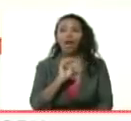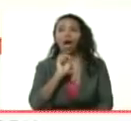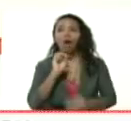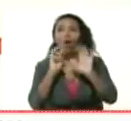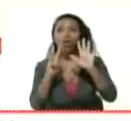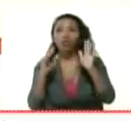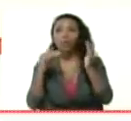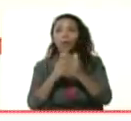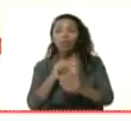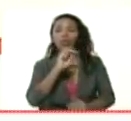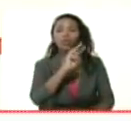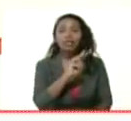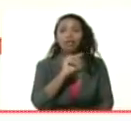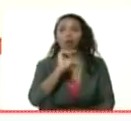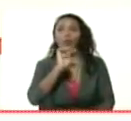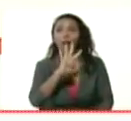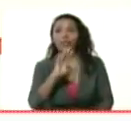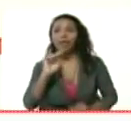48.249 comunidades.